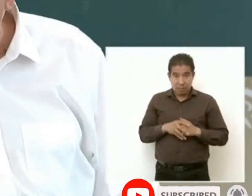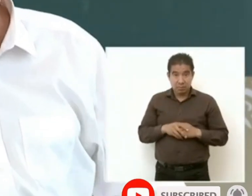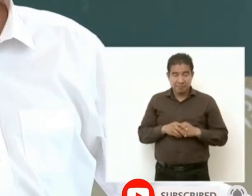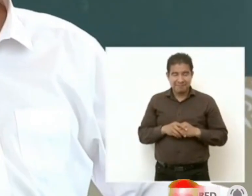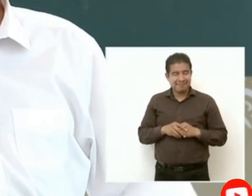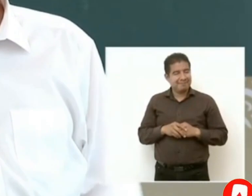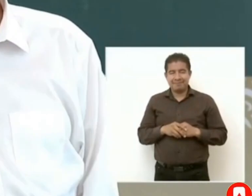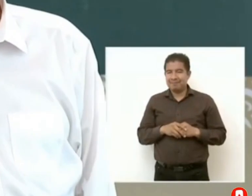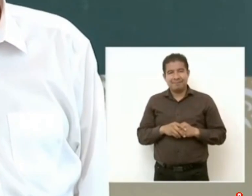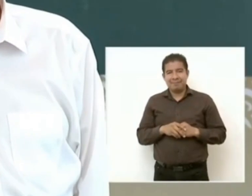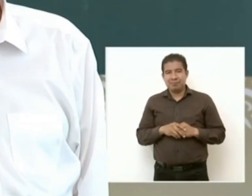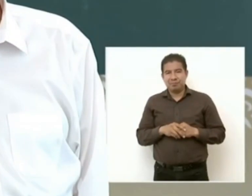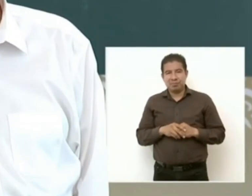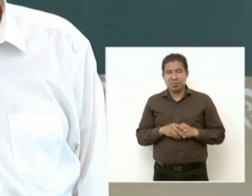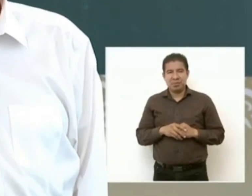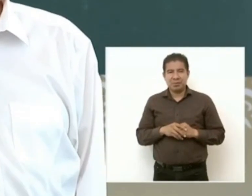No.